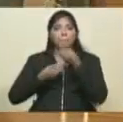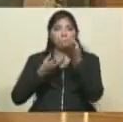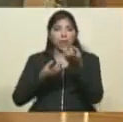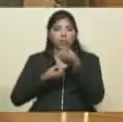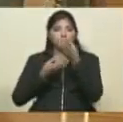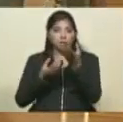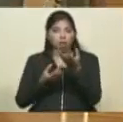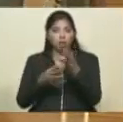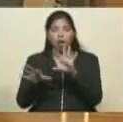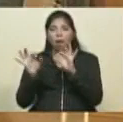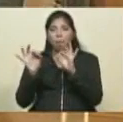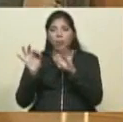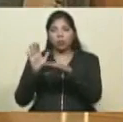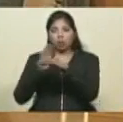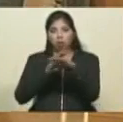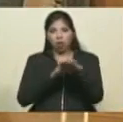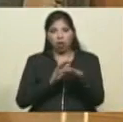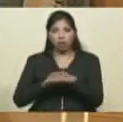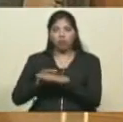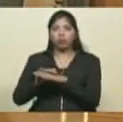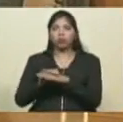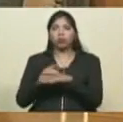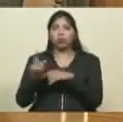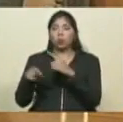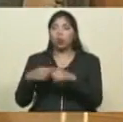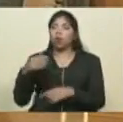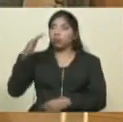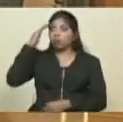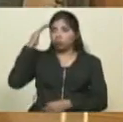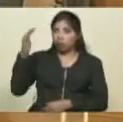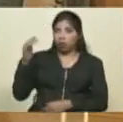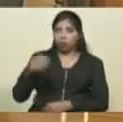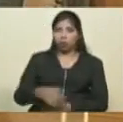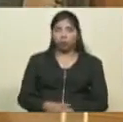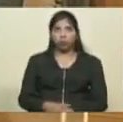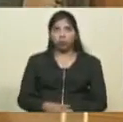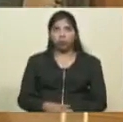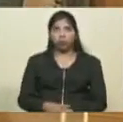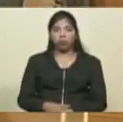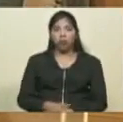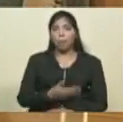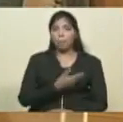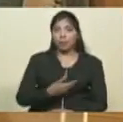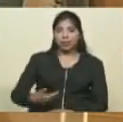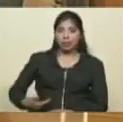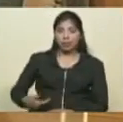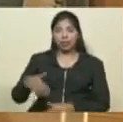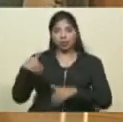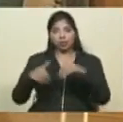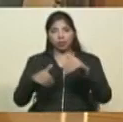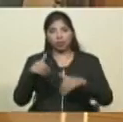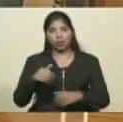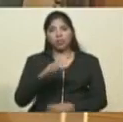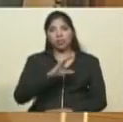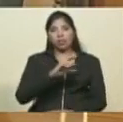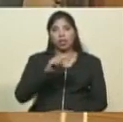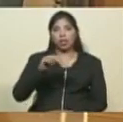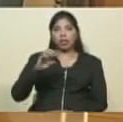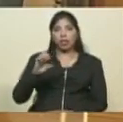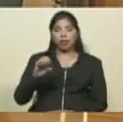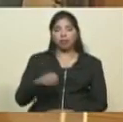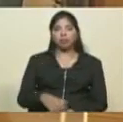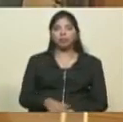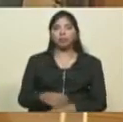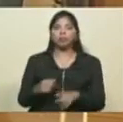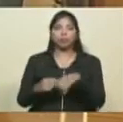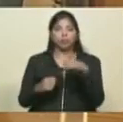la nación. De igual forma, saludó la presidencia de la ciudadana Tibisay Lucena, presidenta del Poder Electoral, del ciudadano Michael